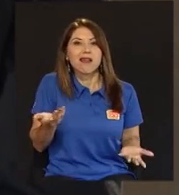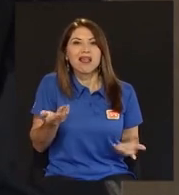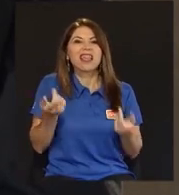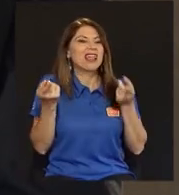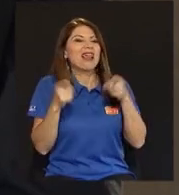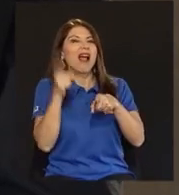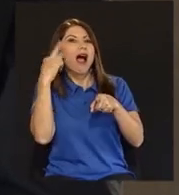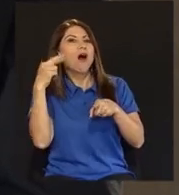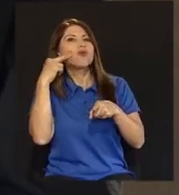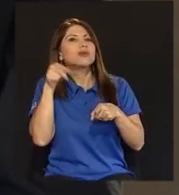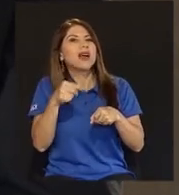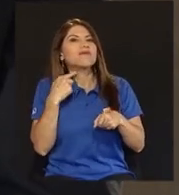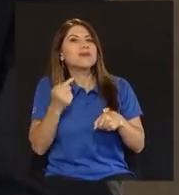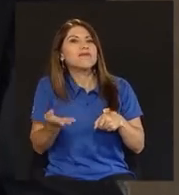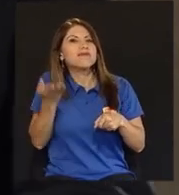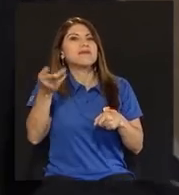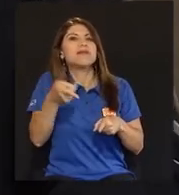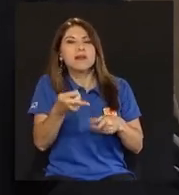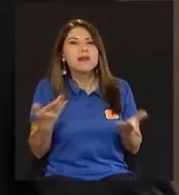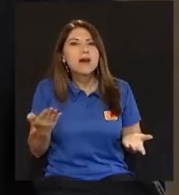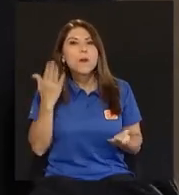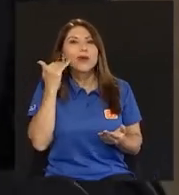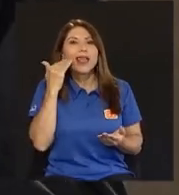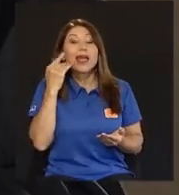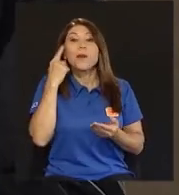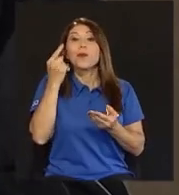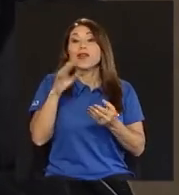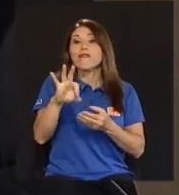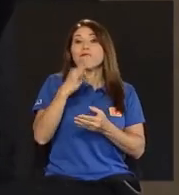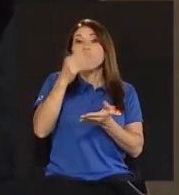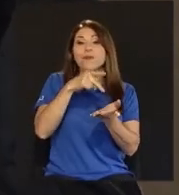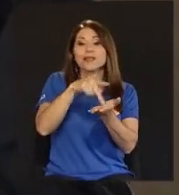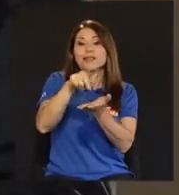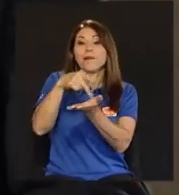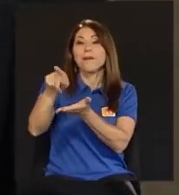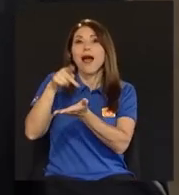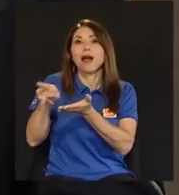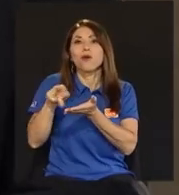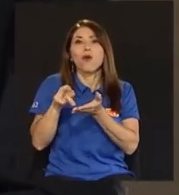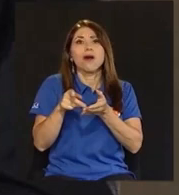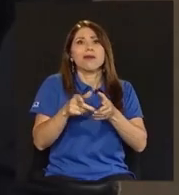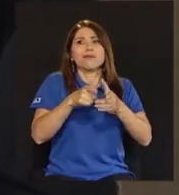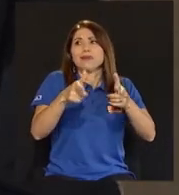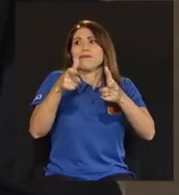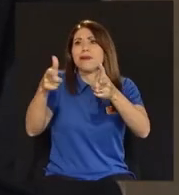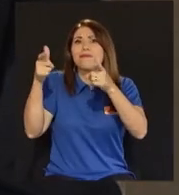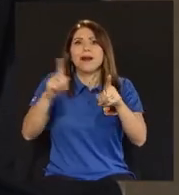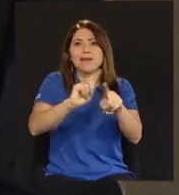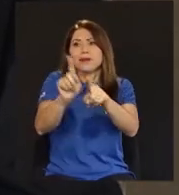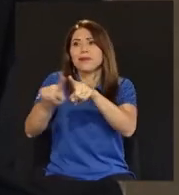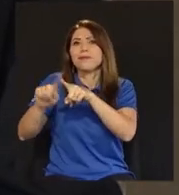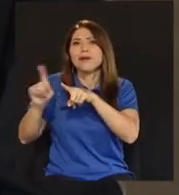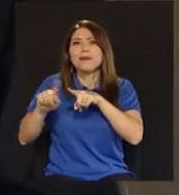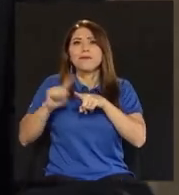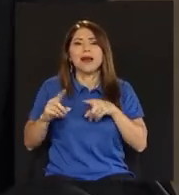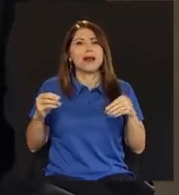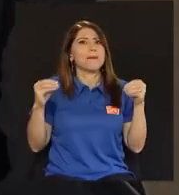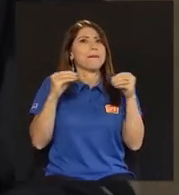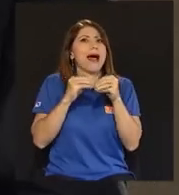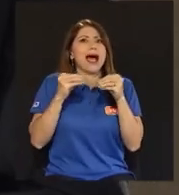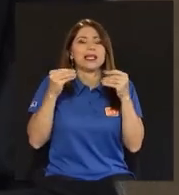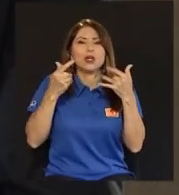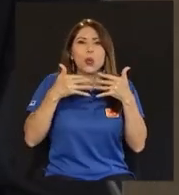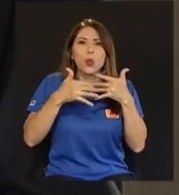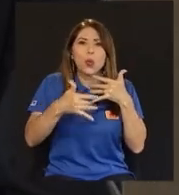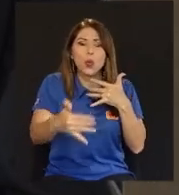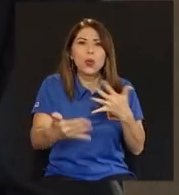que lo causa es un crecimiento de los medios de pago más allá de la cantidad de medios de pago que la población quiere tener. ¿Y quién es el que crea